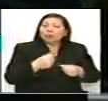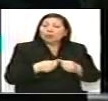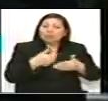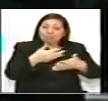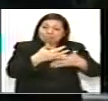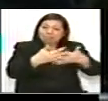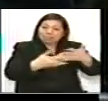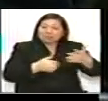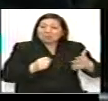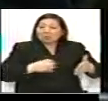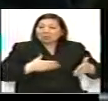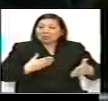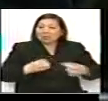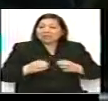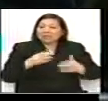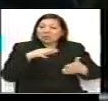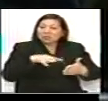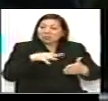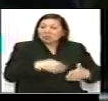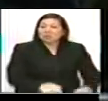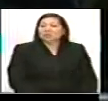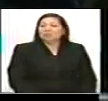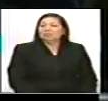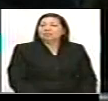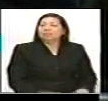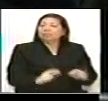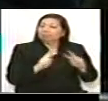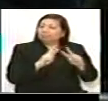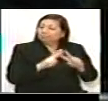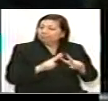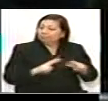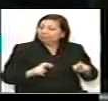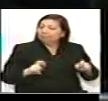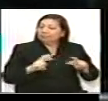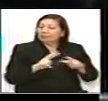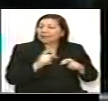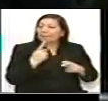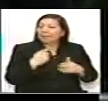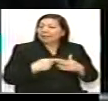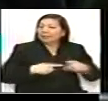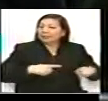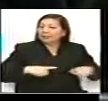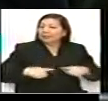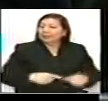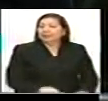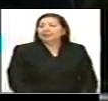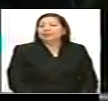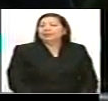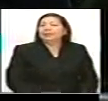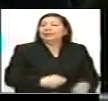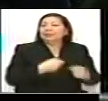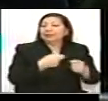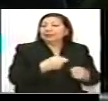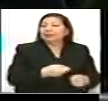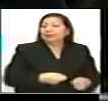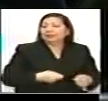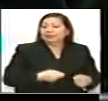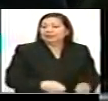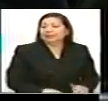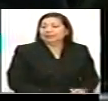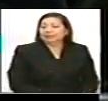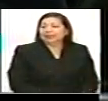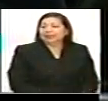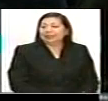con eso ya se pueden hacer estudios, investigaciones, para dirigido a la agricultura,